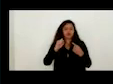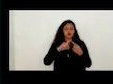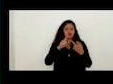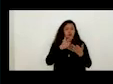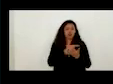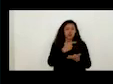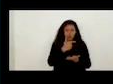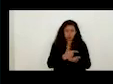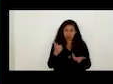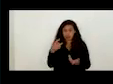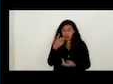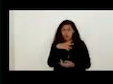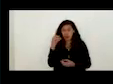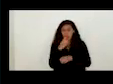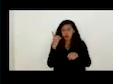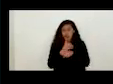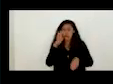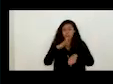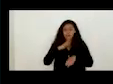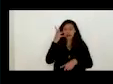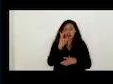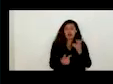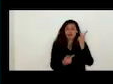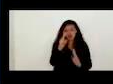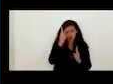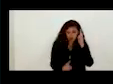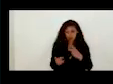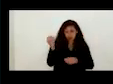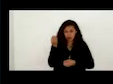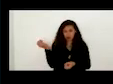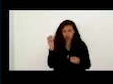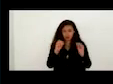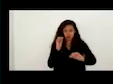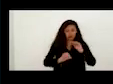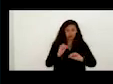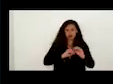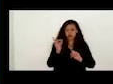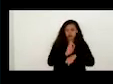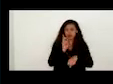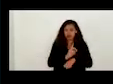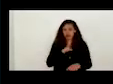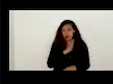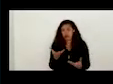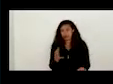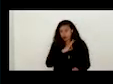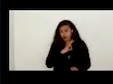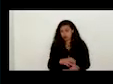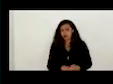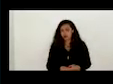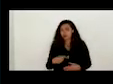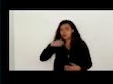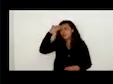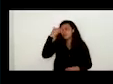tenían la oportunidad de meter mayor cantidad de vegetales en cada uno de sus menús diarios. Sin embargo, yo lo sé, a veces la